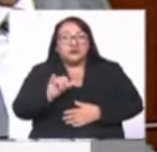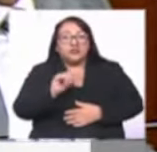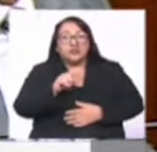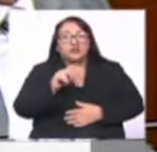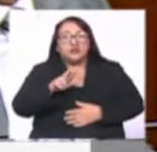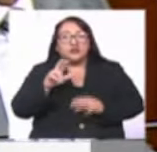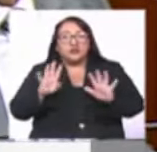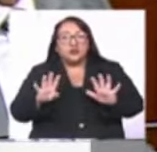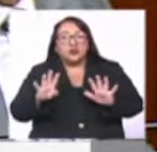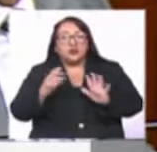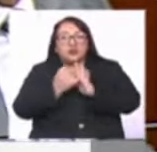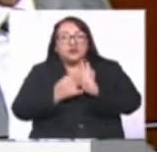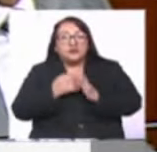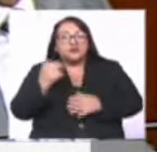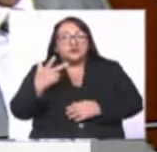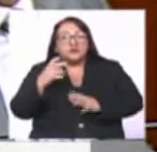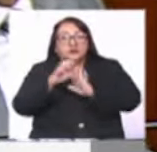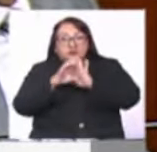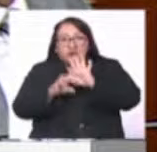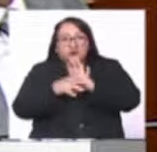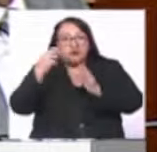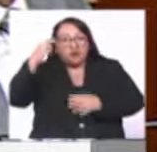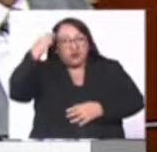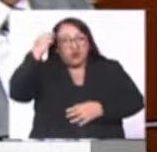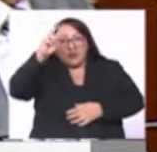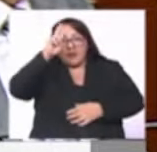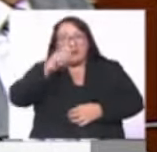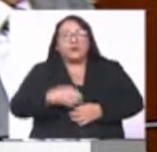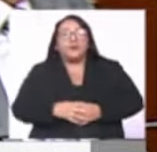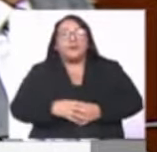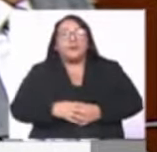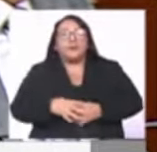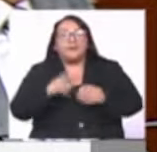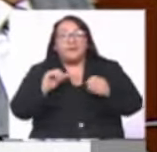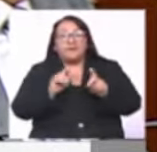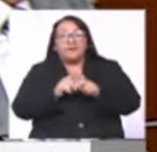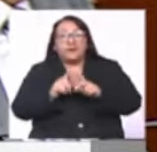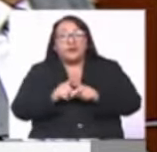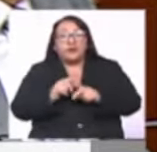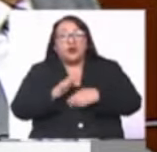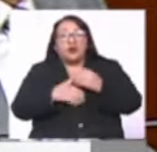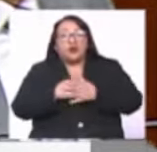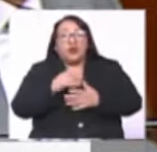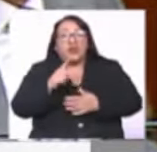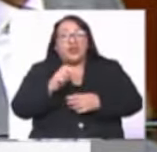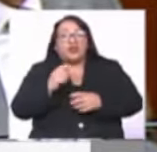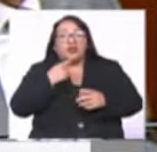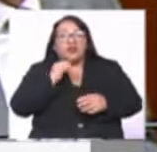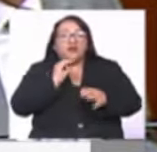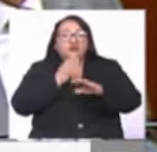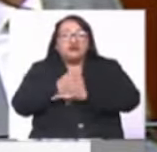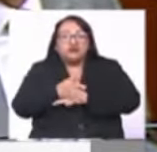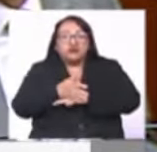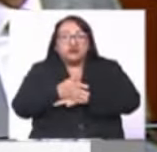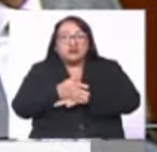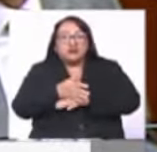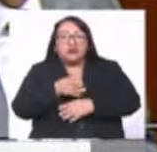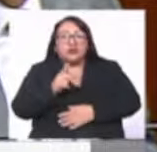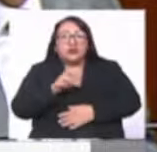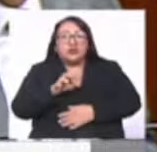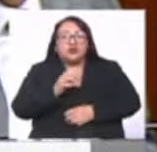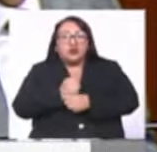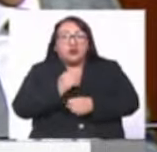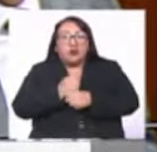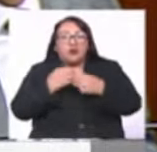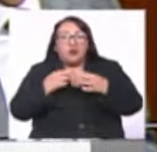139 inciso 3 de la constitución política del Perú y por la probable comisión de los delitos de usurpación de